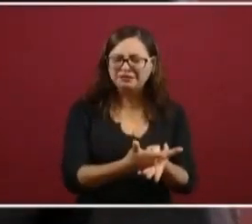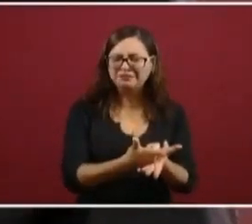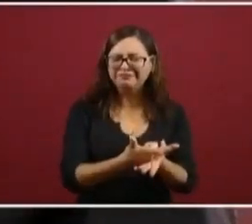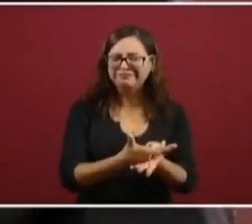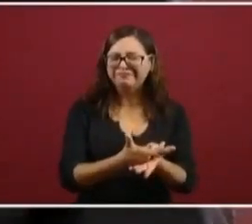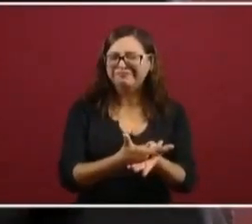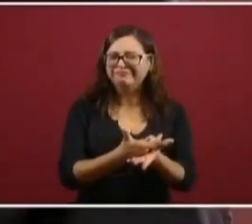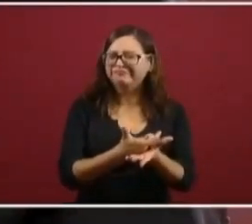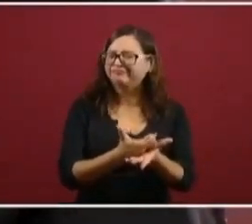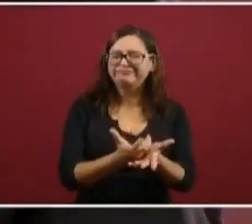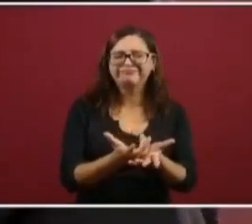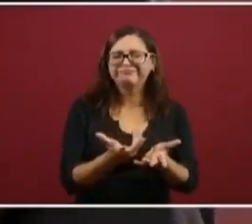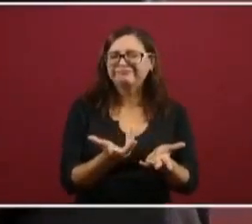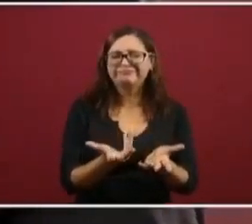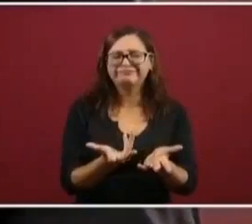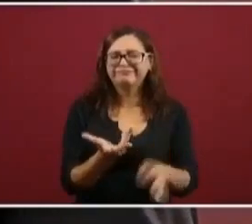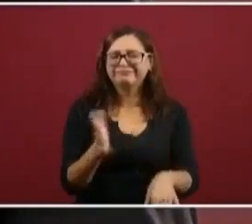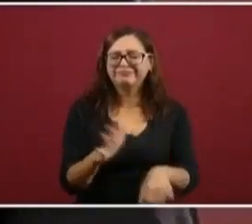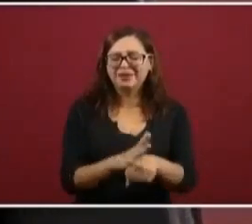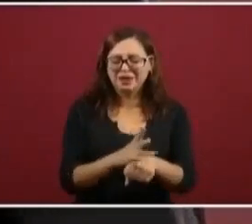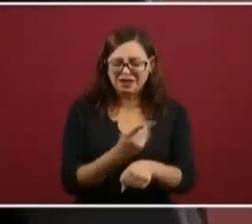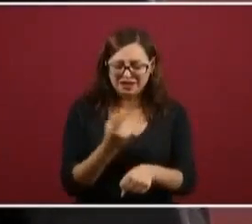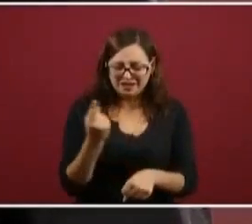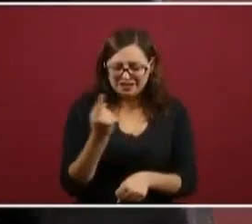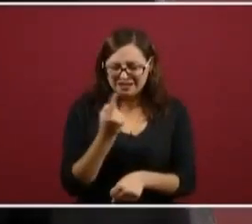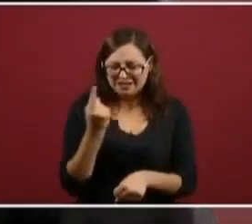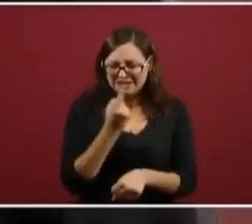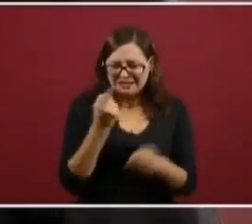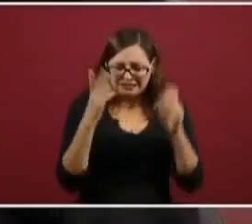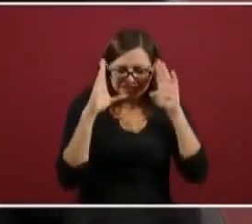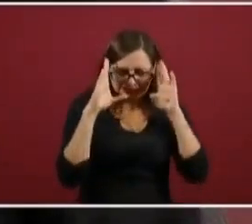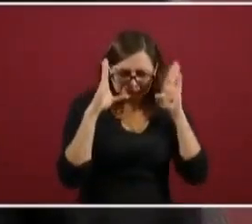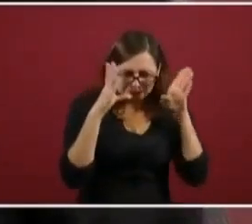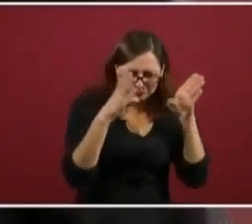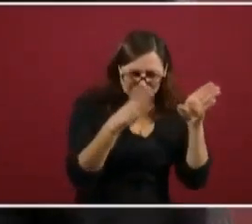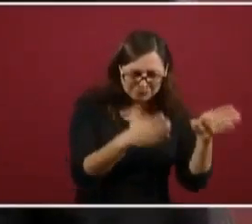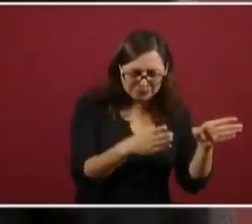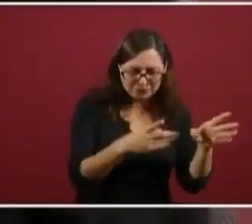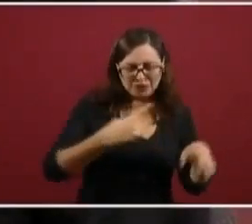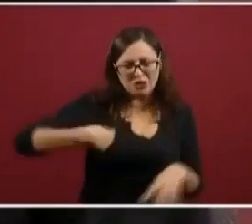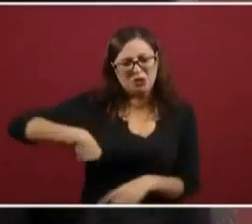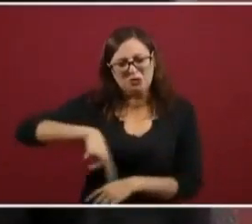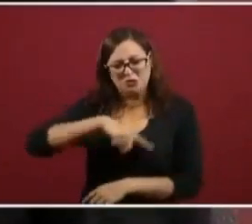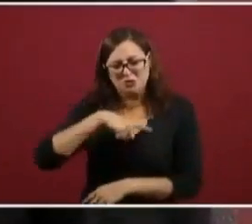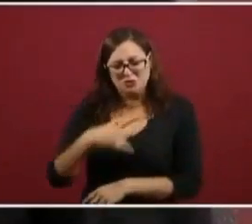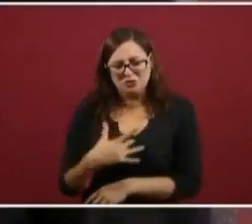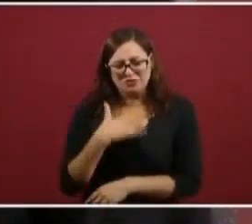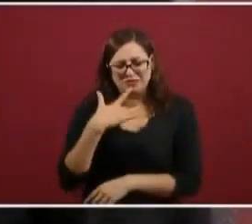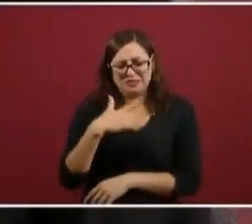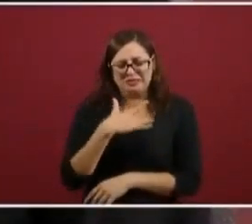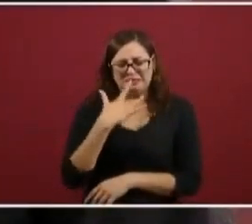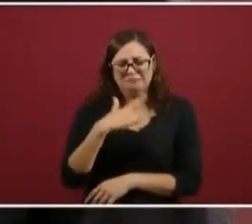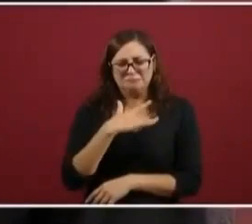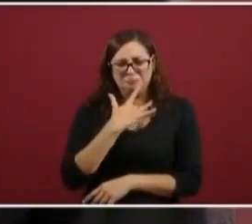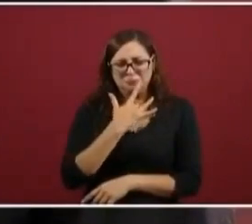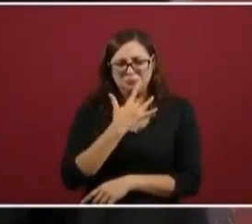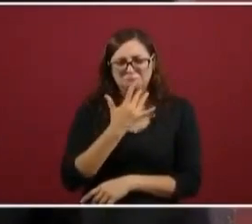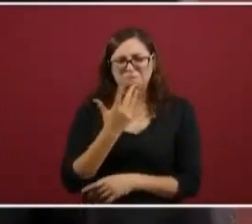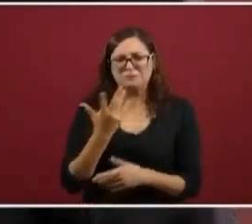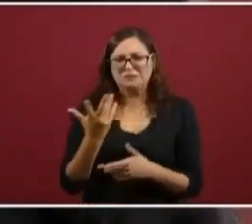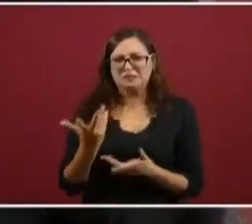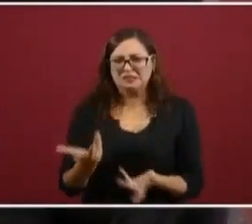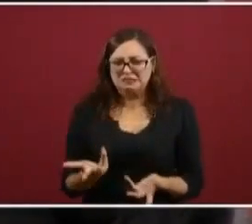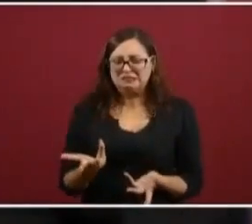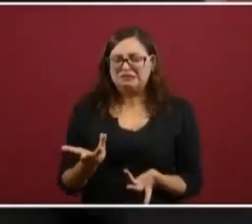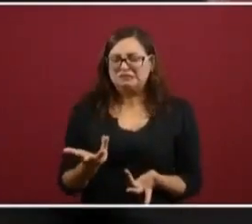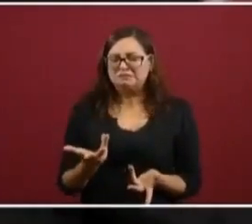persecución porque sentimos cuando tomamos esta decisión que